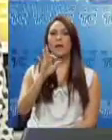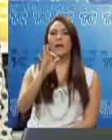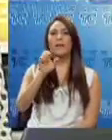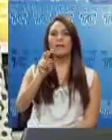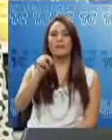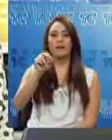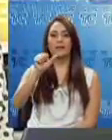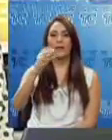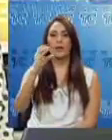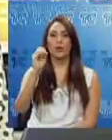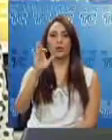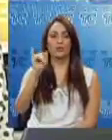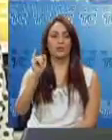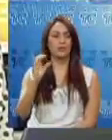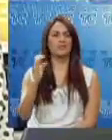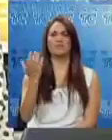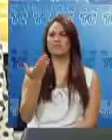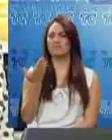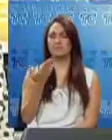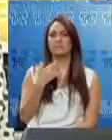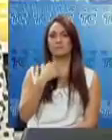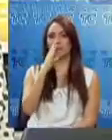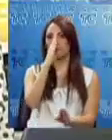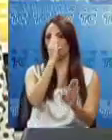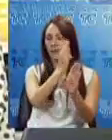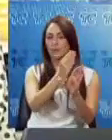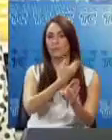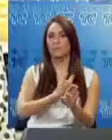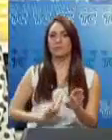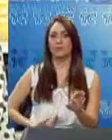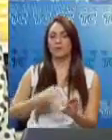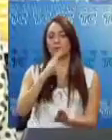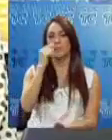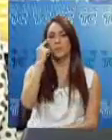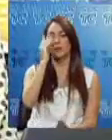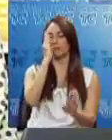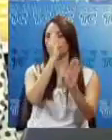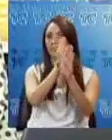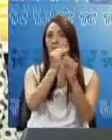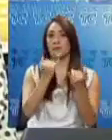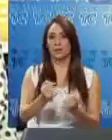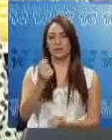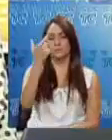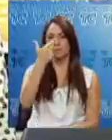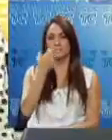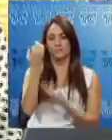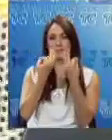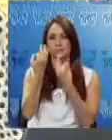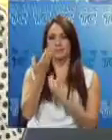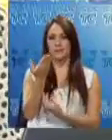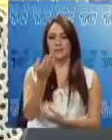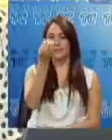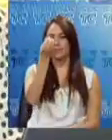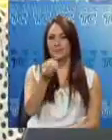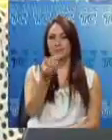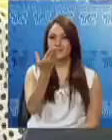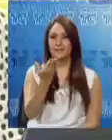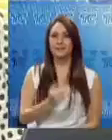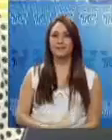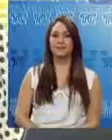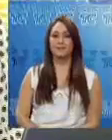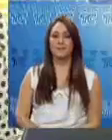de romper el diálogo y demandar un encuentro directo con el presidente de la República. Fabricio Vela tiene un informe al respecto. Fabricio, buenos días.